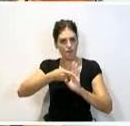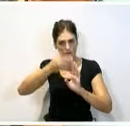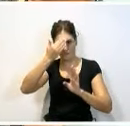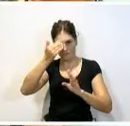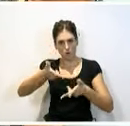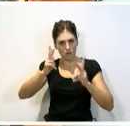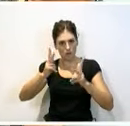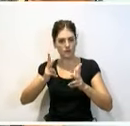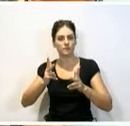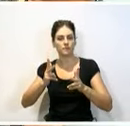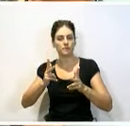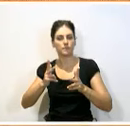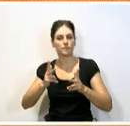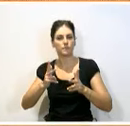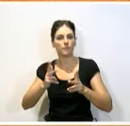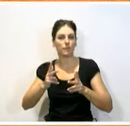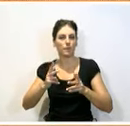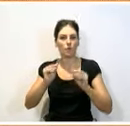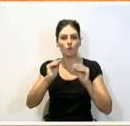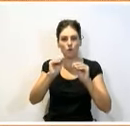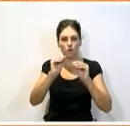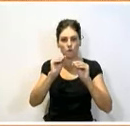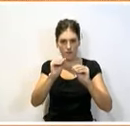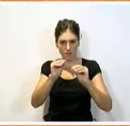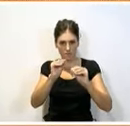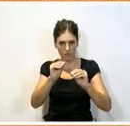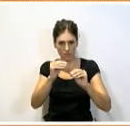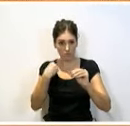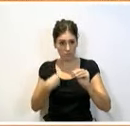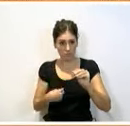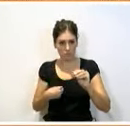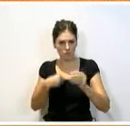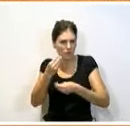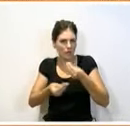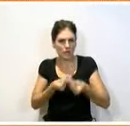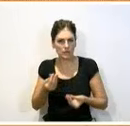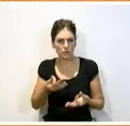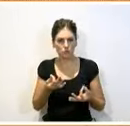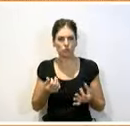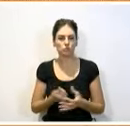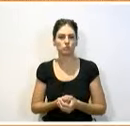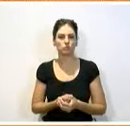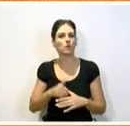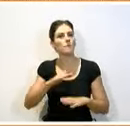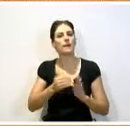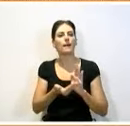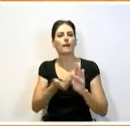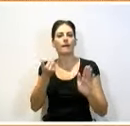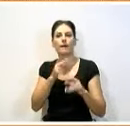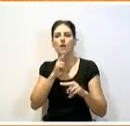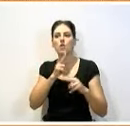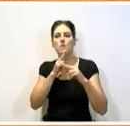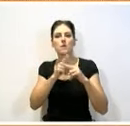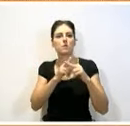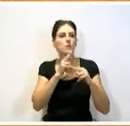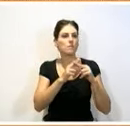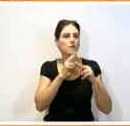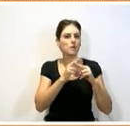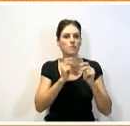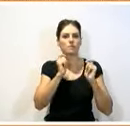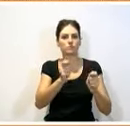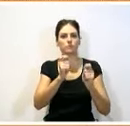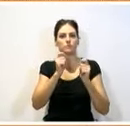Democrática, formación en esa materia? ¿Qué ha hecho para eliminar los nombres que exaltan a